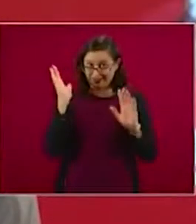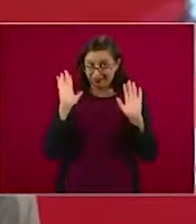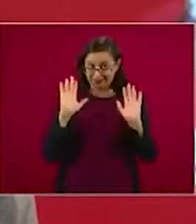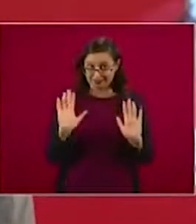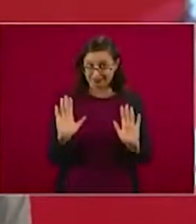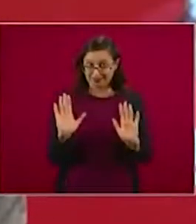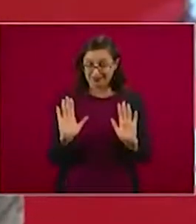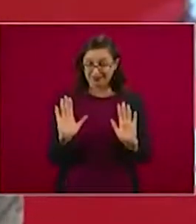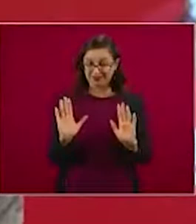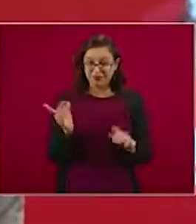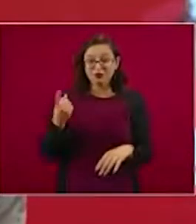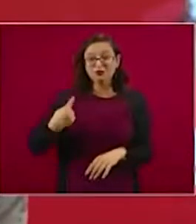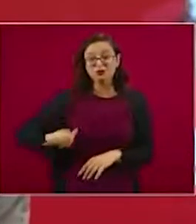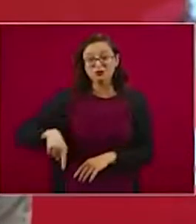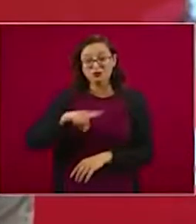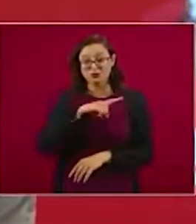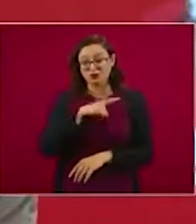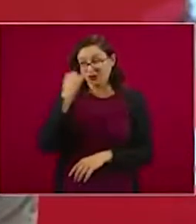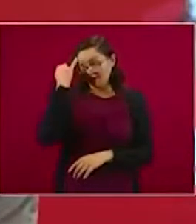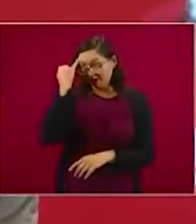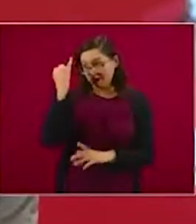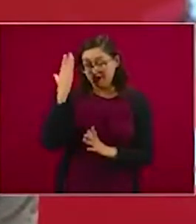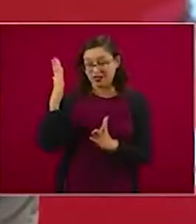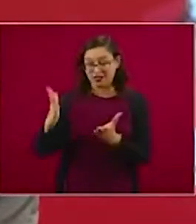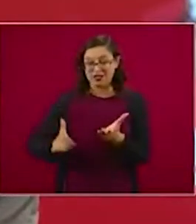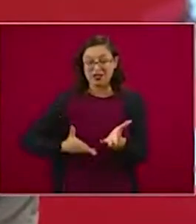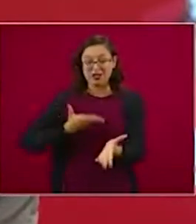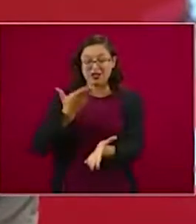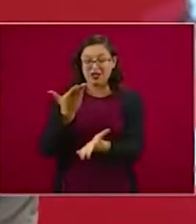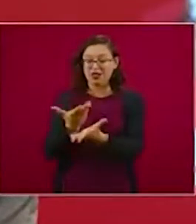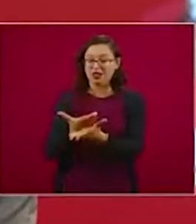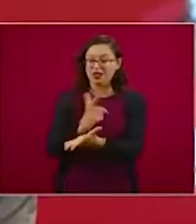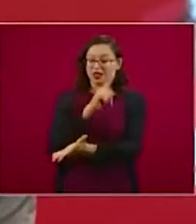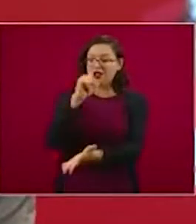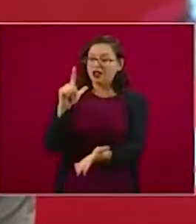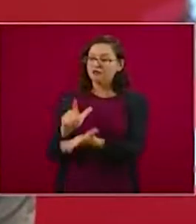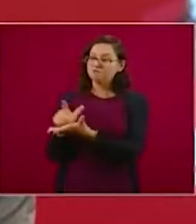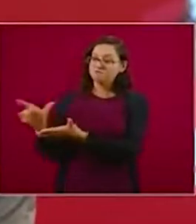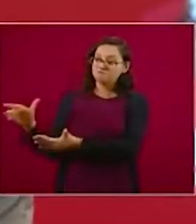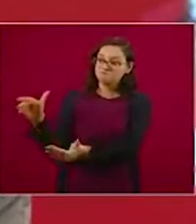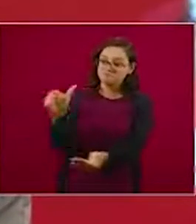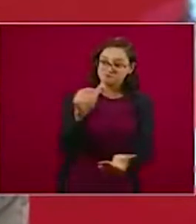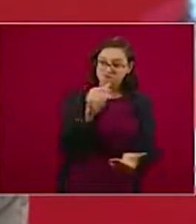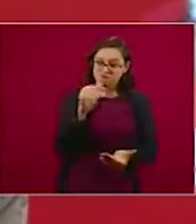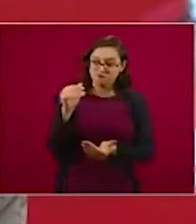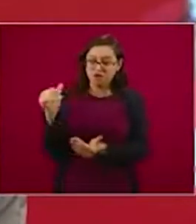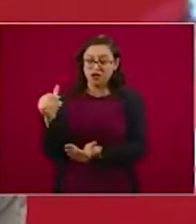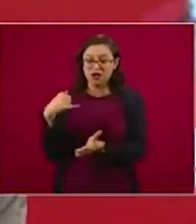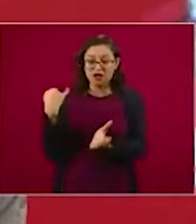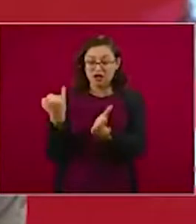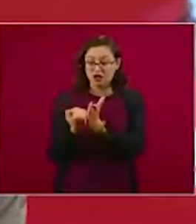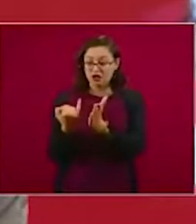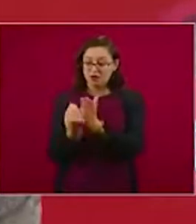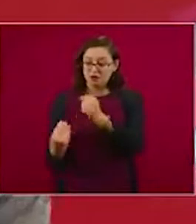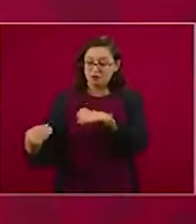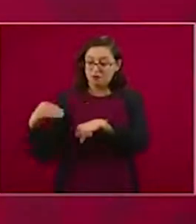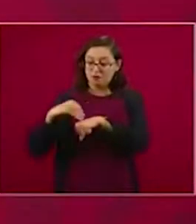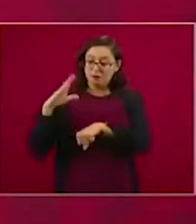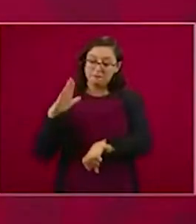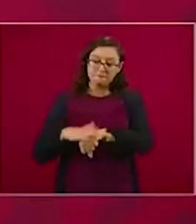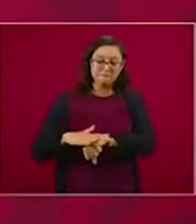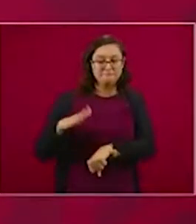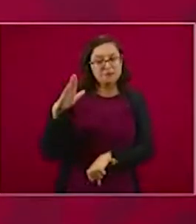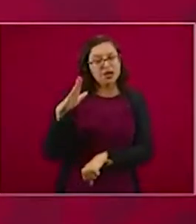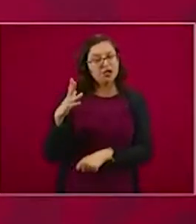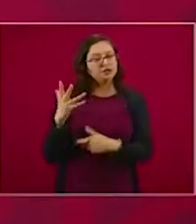iniciativa de ley de ingresos sin aumentos de impuestos en términos reales así y usted